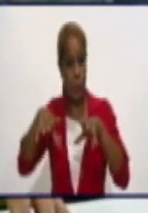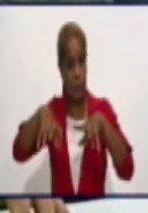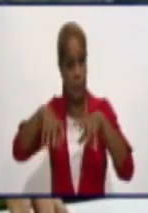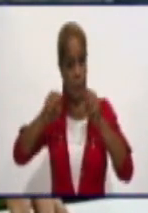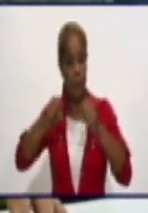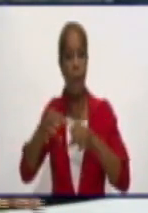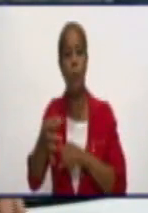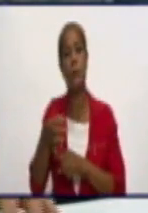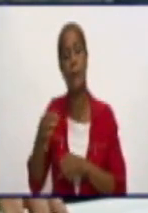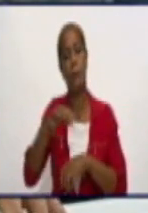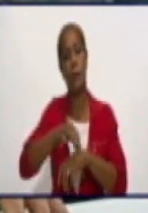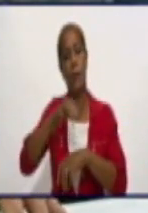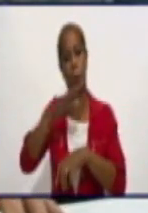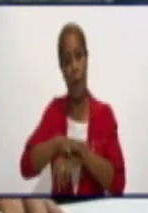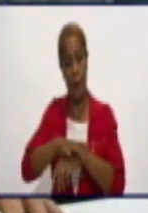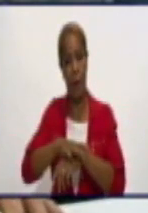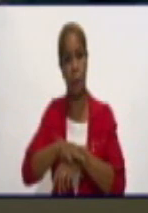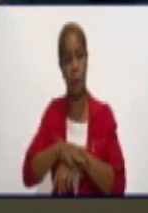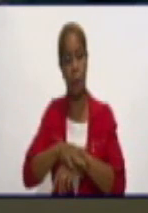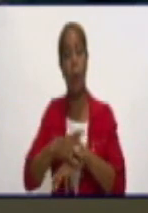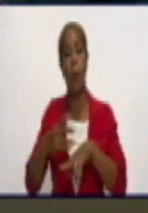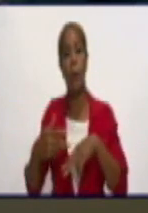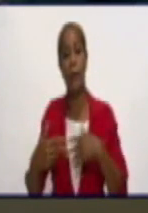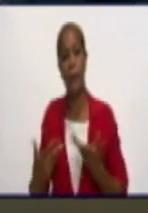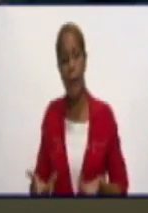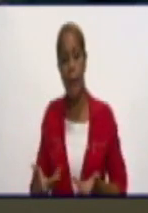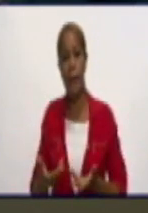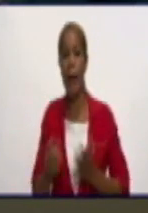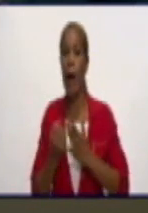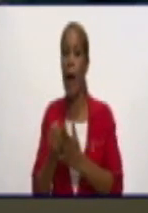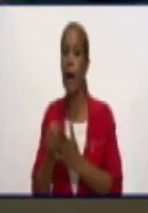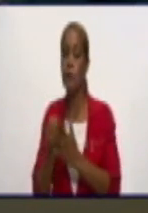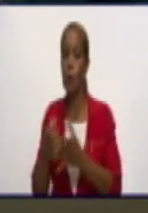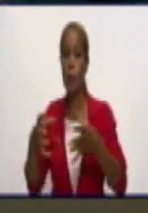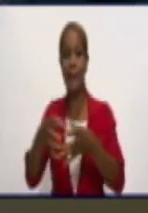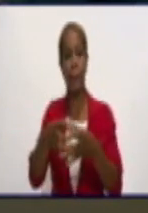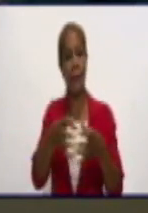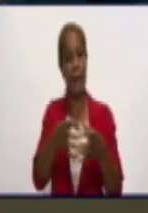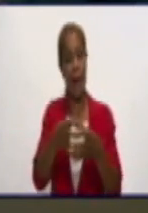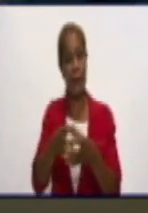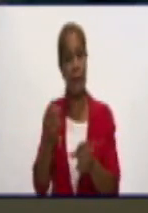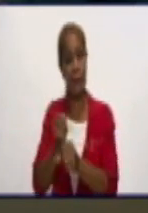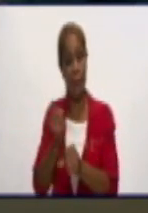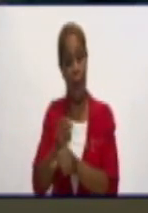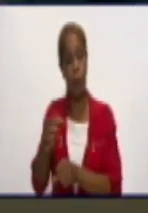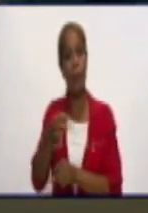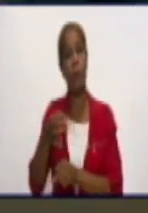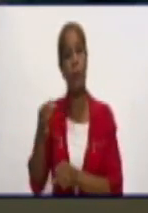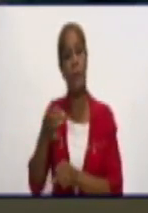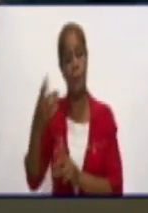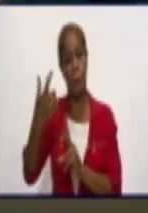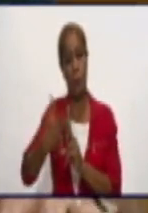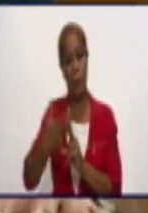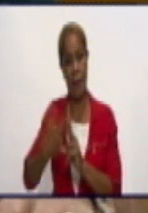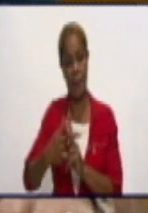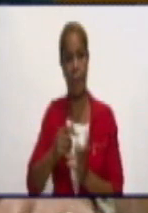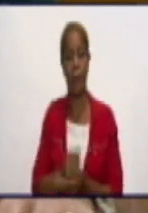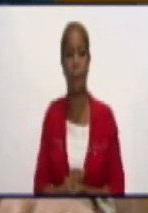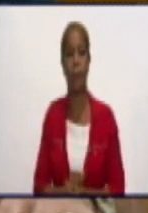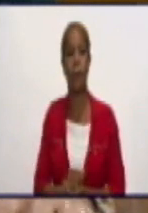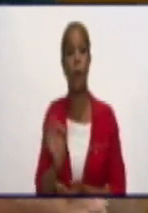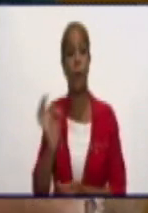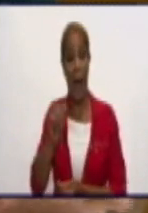Río Cauto, que tuvo que recibir ayuda de brigadas de trabajo de aquí de Bayamo. Sí, correcto. En este momento hay 5